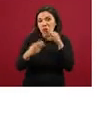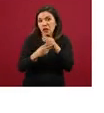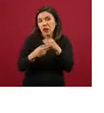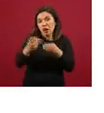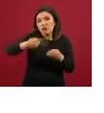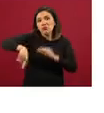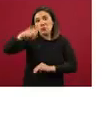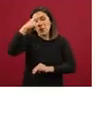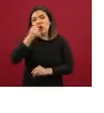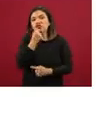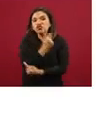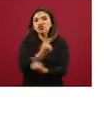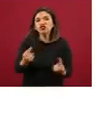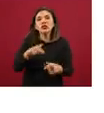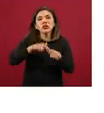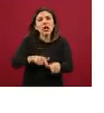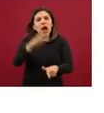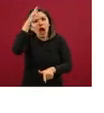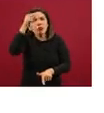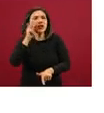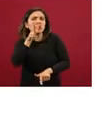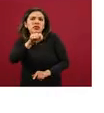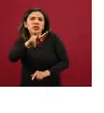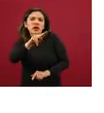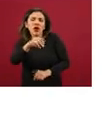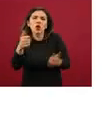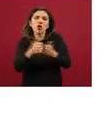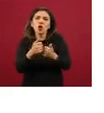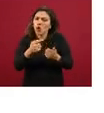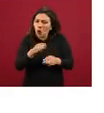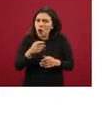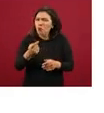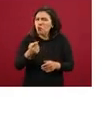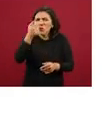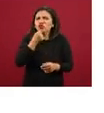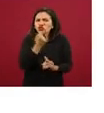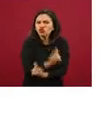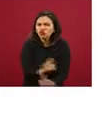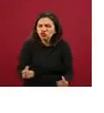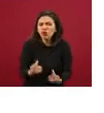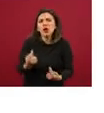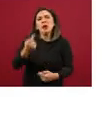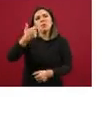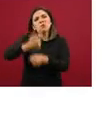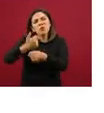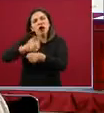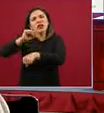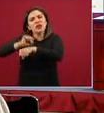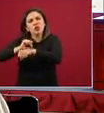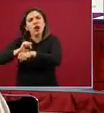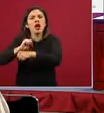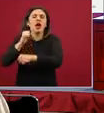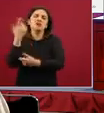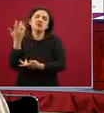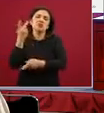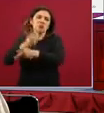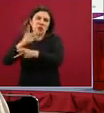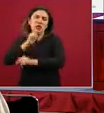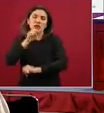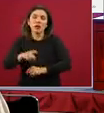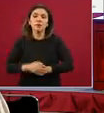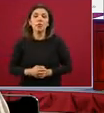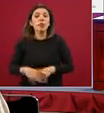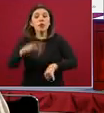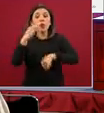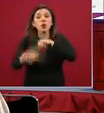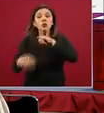es útil a las niñas y niños estar en la televisión desde inicial, preescolar, primaria, secundaria y bachillerato. Finalizaría